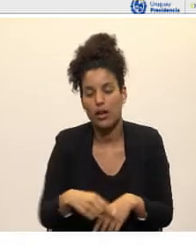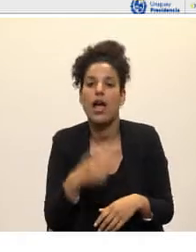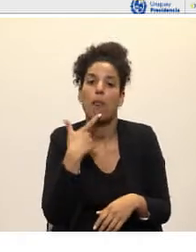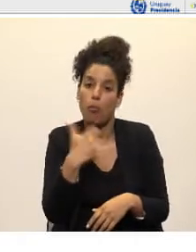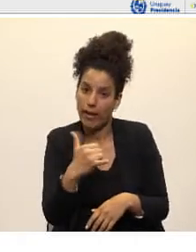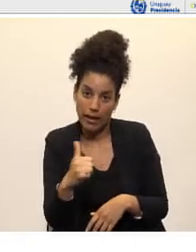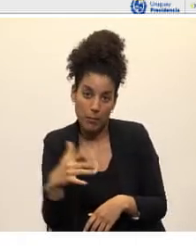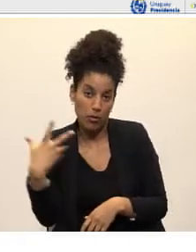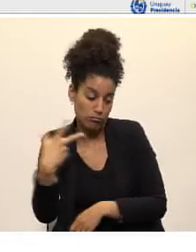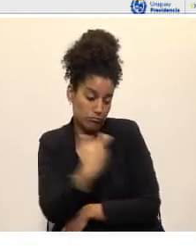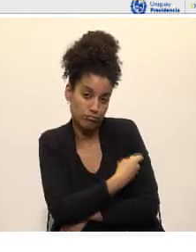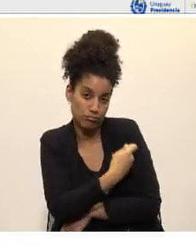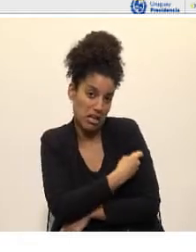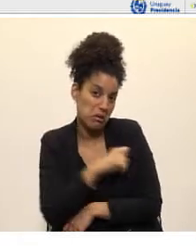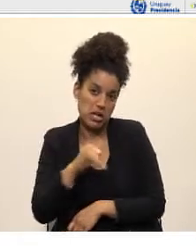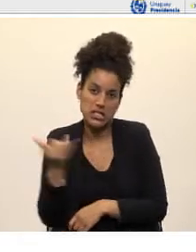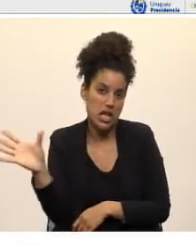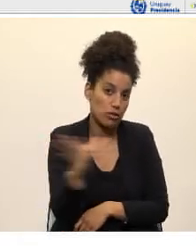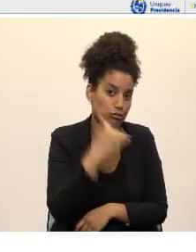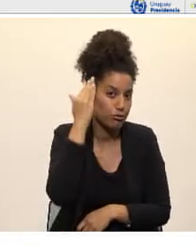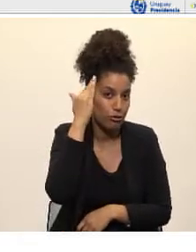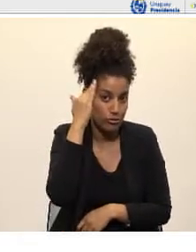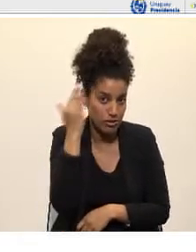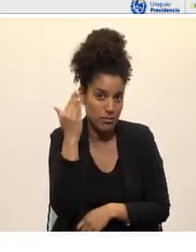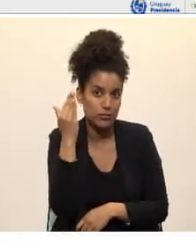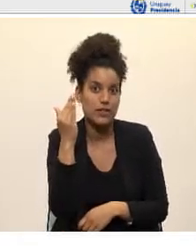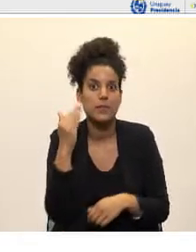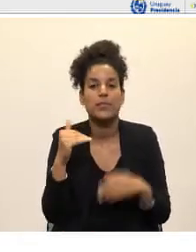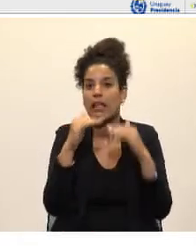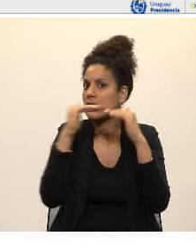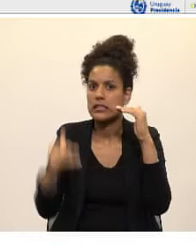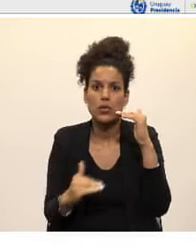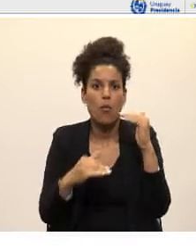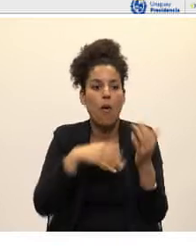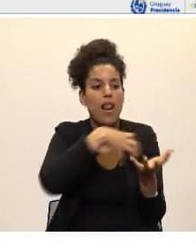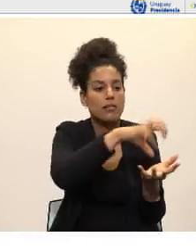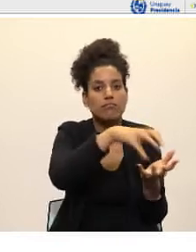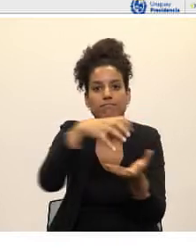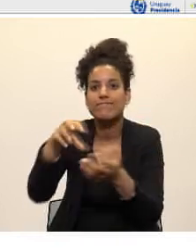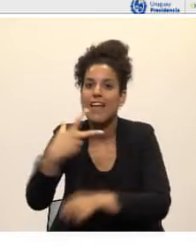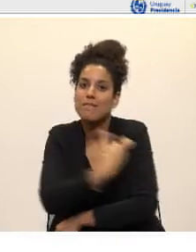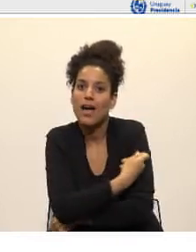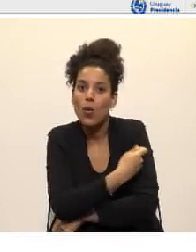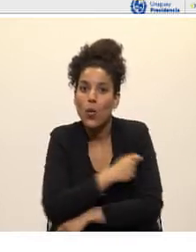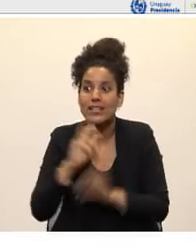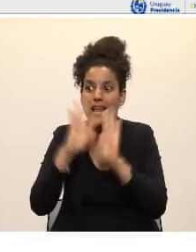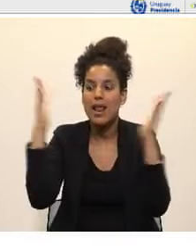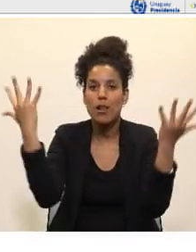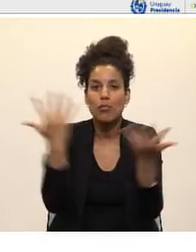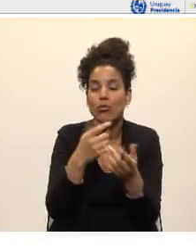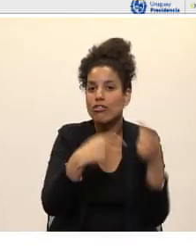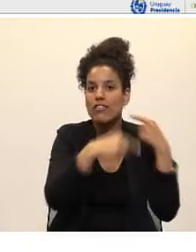que todos conocemos, la desigual distribución de vacunas en el mundo, y que mostró, y por eso